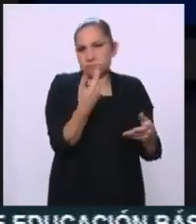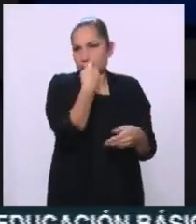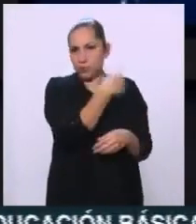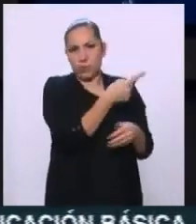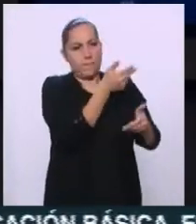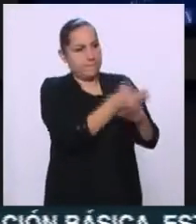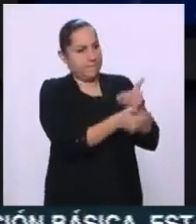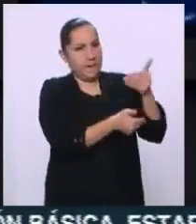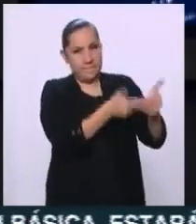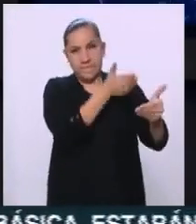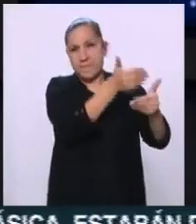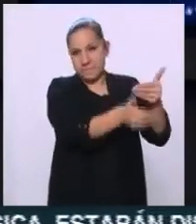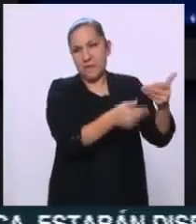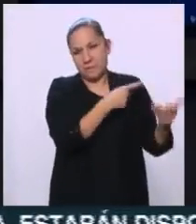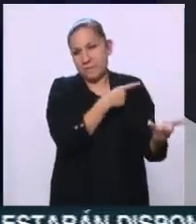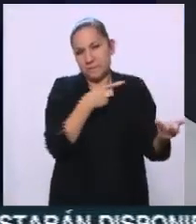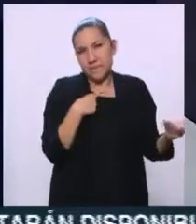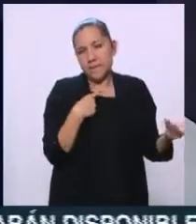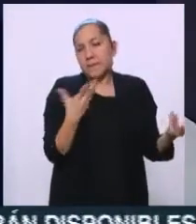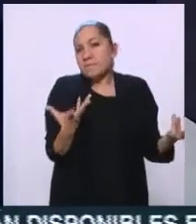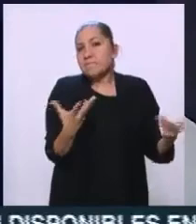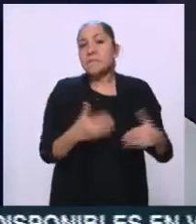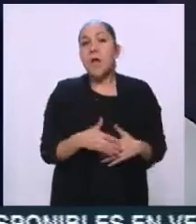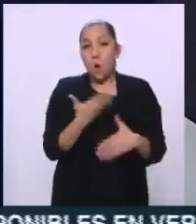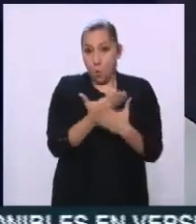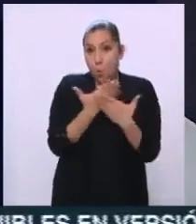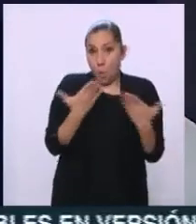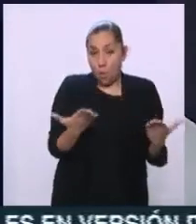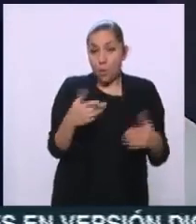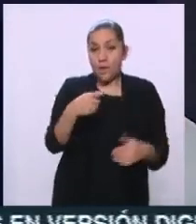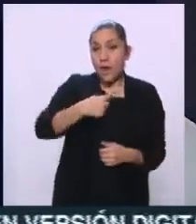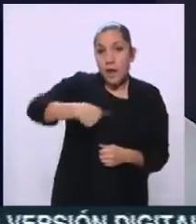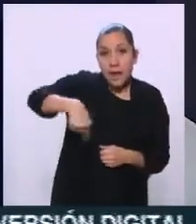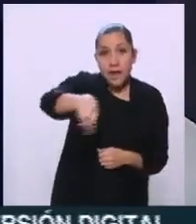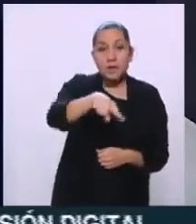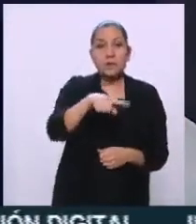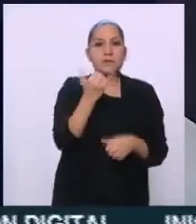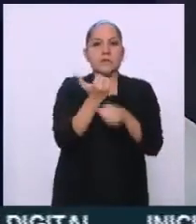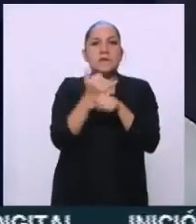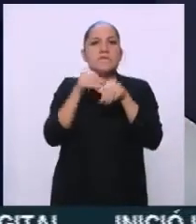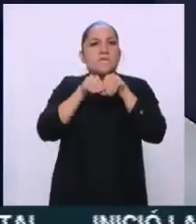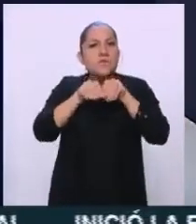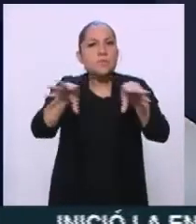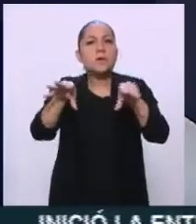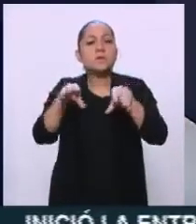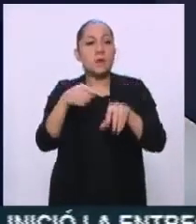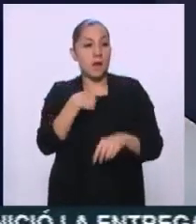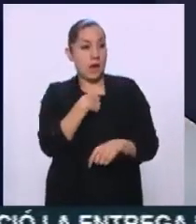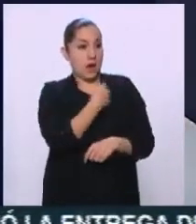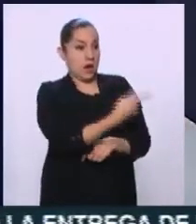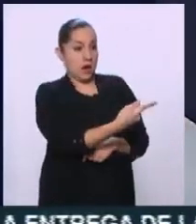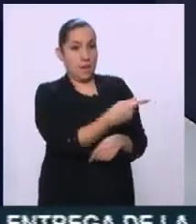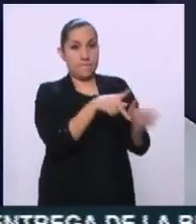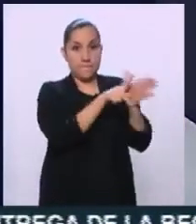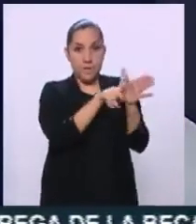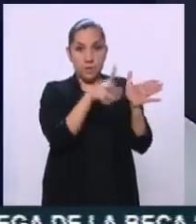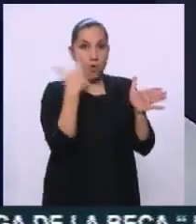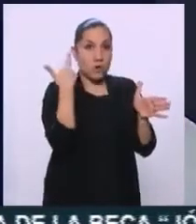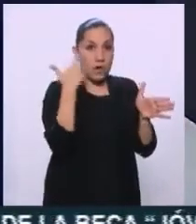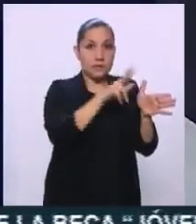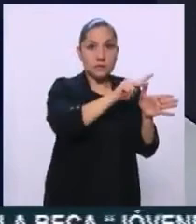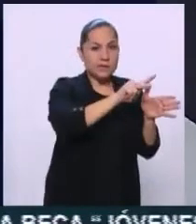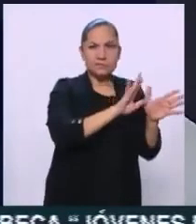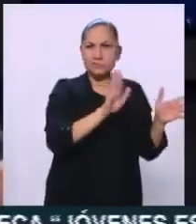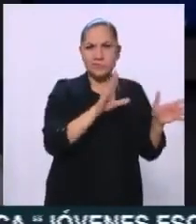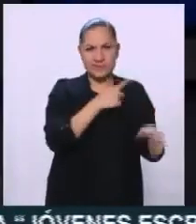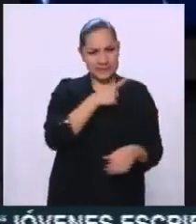decir, ahora la comunicación tomamos como interlocutor no a la prensa, sino a los ciudadanos. Se le informa a los ciudadanos,